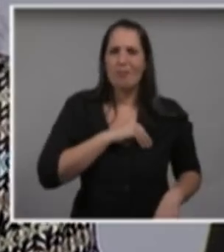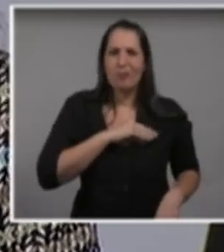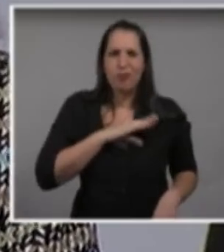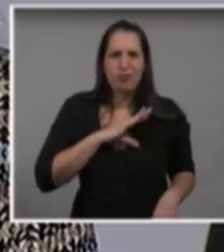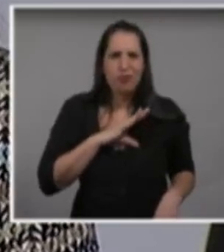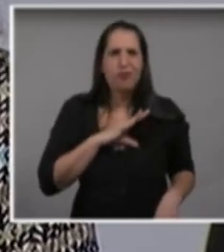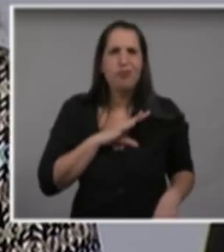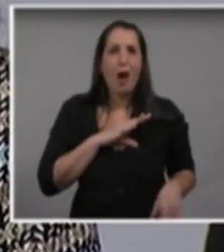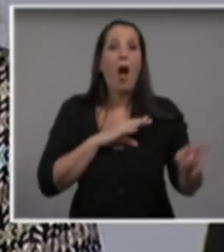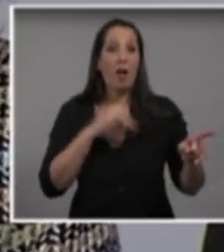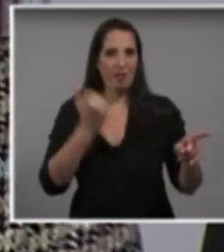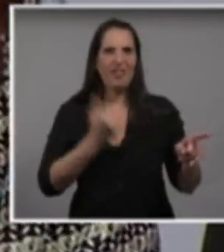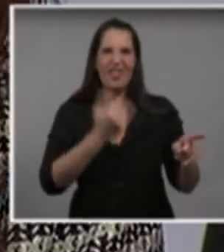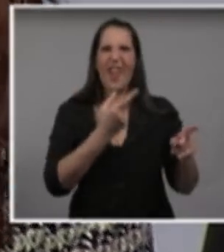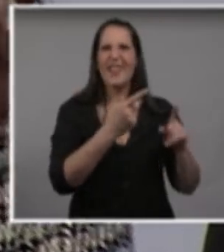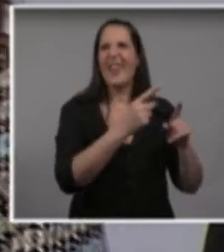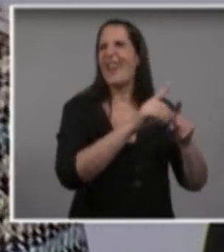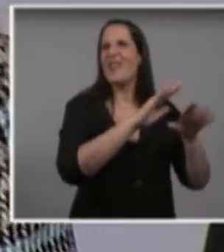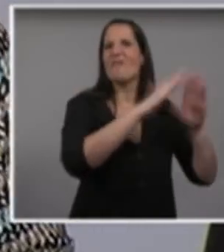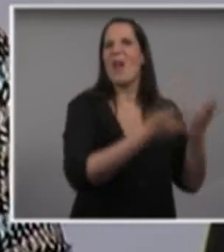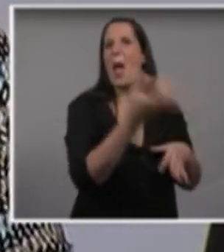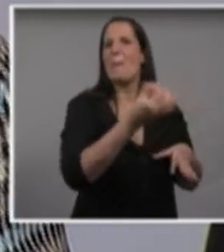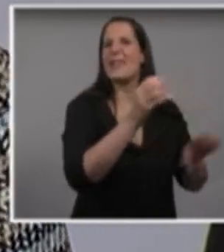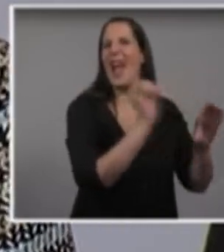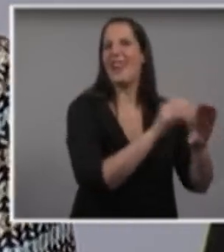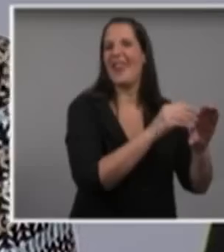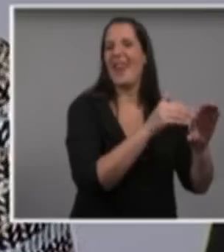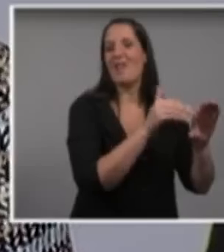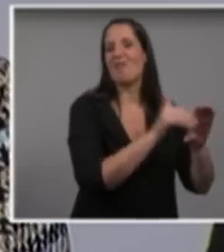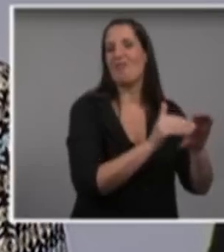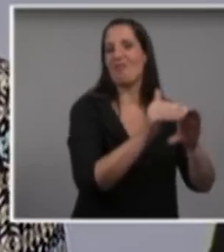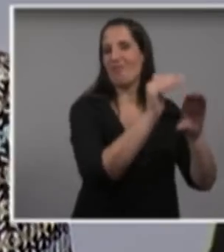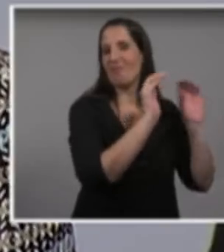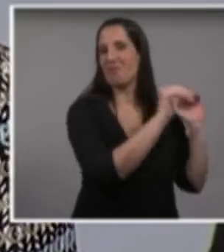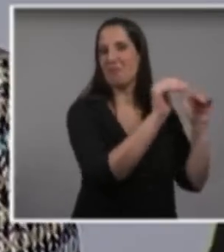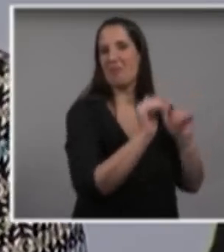el vicepresidente de Ford Argentina, mañana me mate este hombre, por ahí no lo tiene, bueno, no importa.